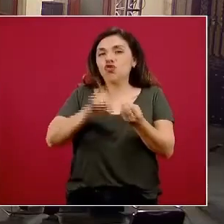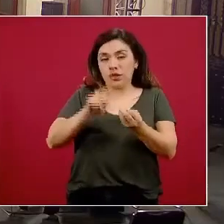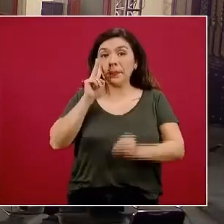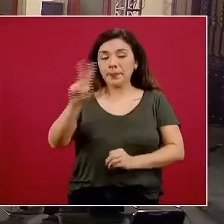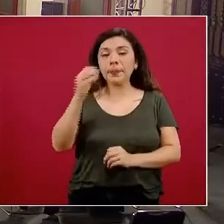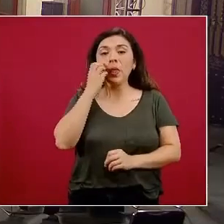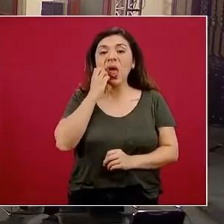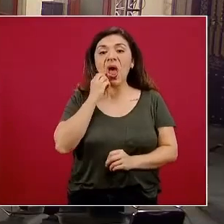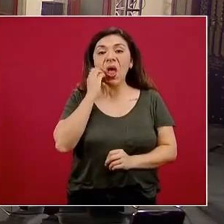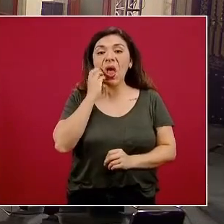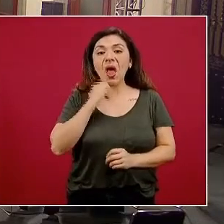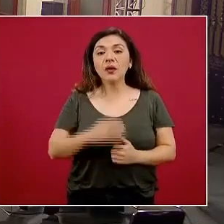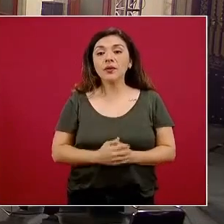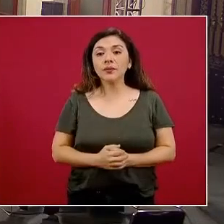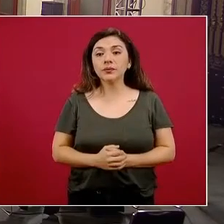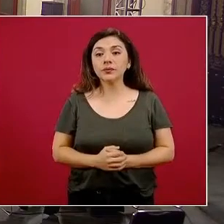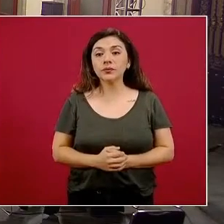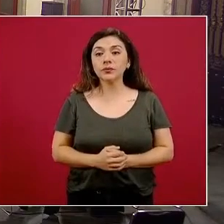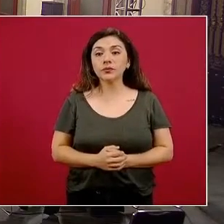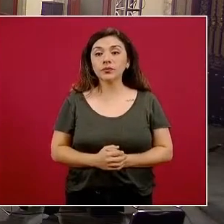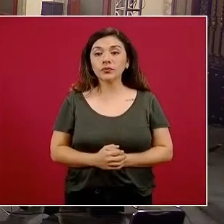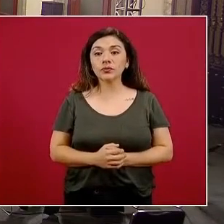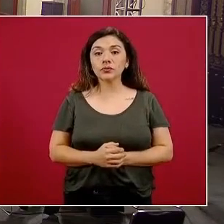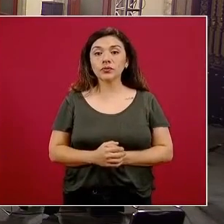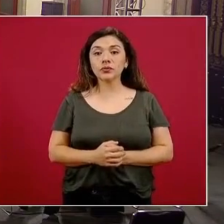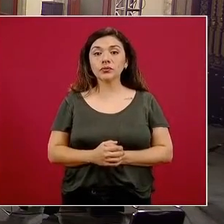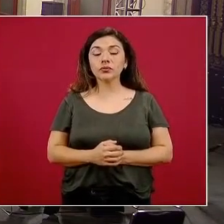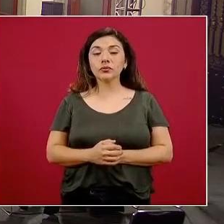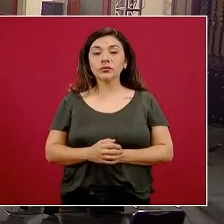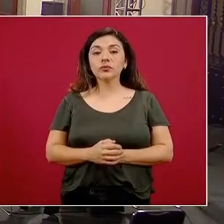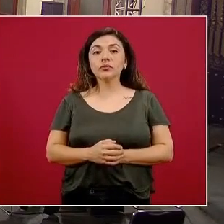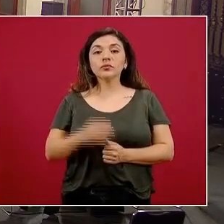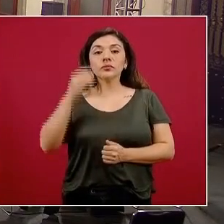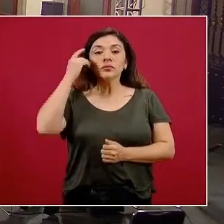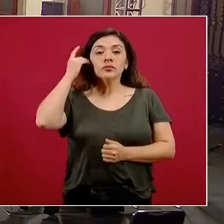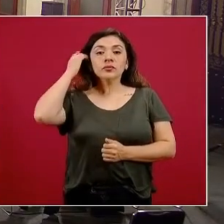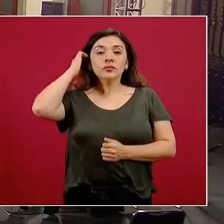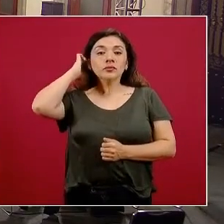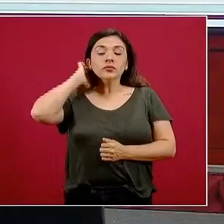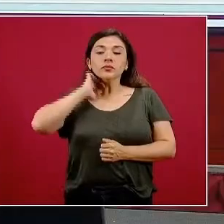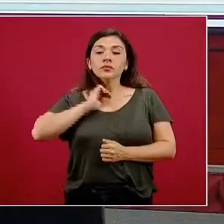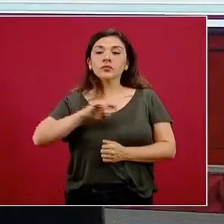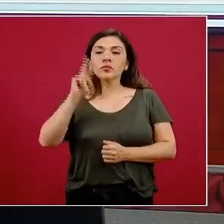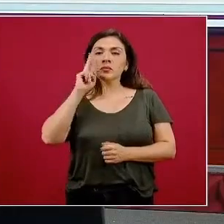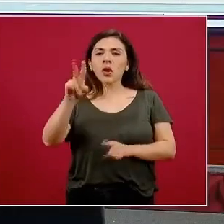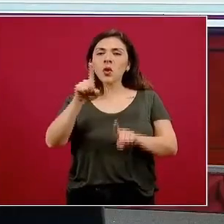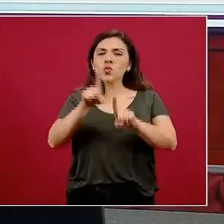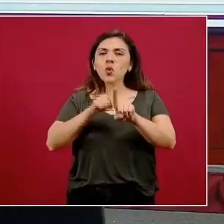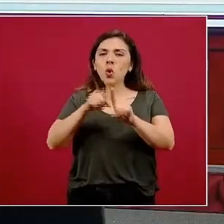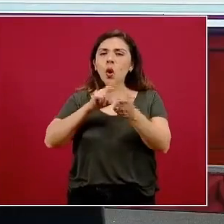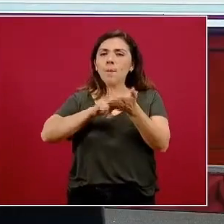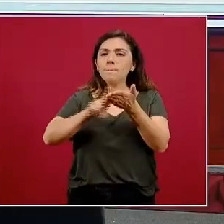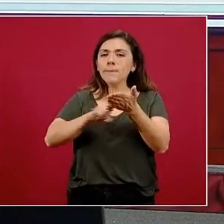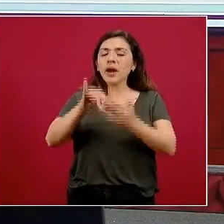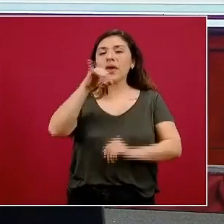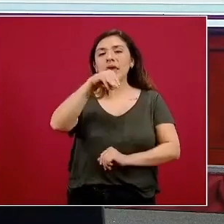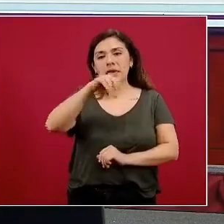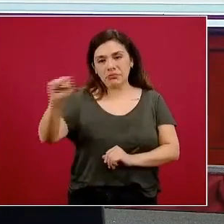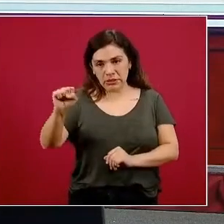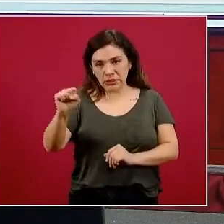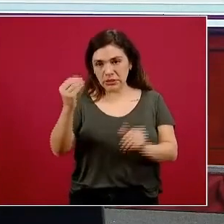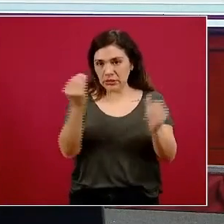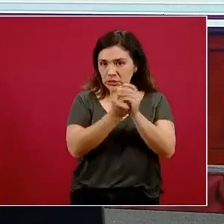siguiente diapositiva. Vamos a encontrar aquí la leyenda, el color verde para el IMSS, el